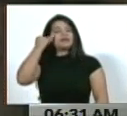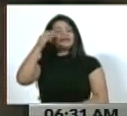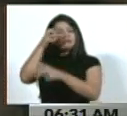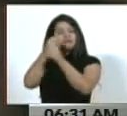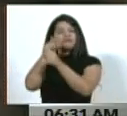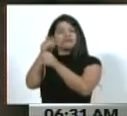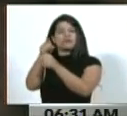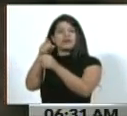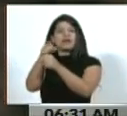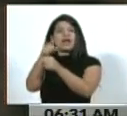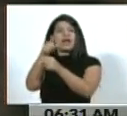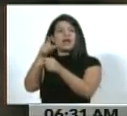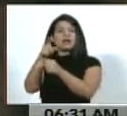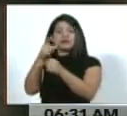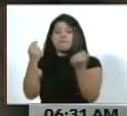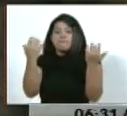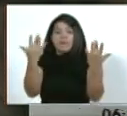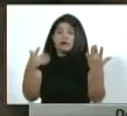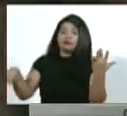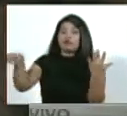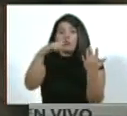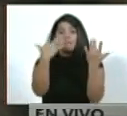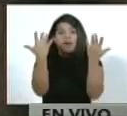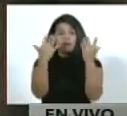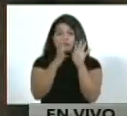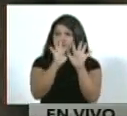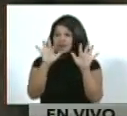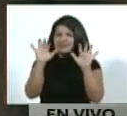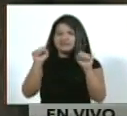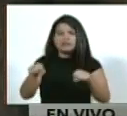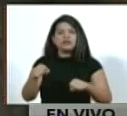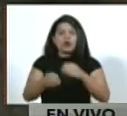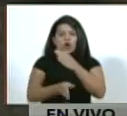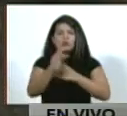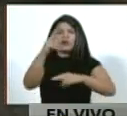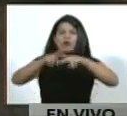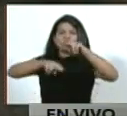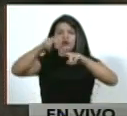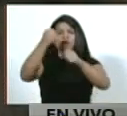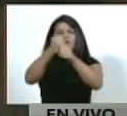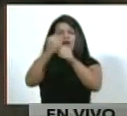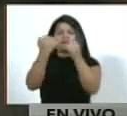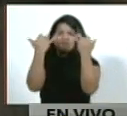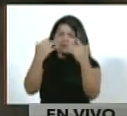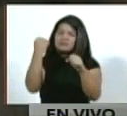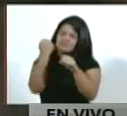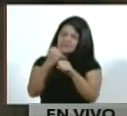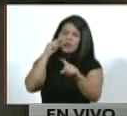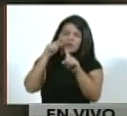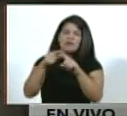estas manos de todos nosotros sigan construyendo la Venezuela bolivariana, querida, hermosa,